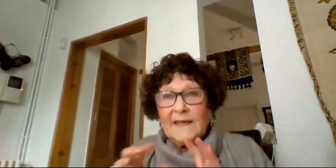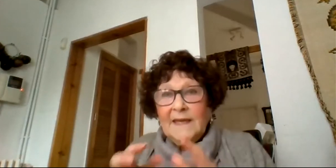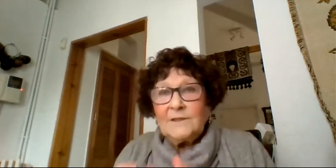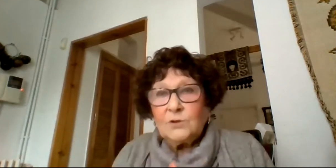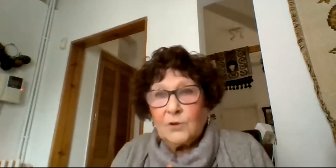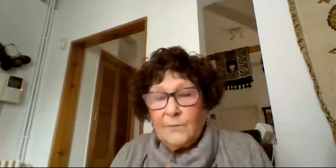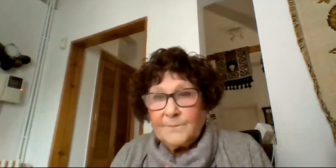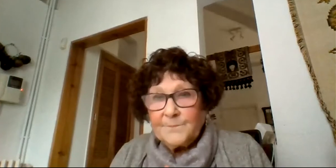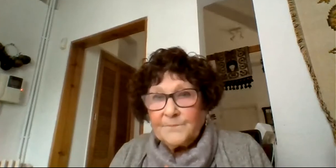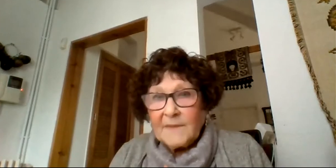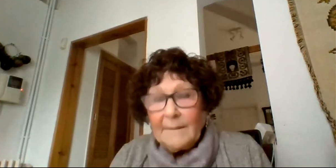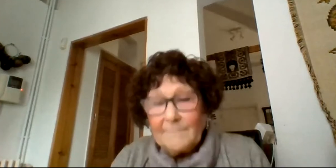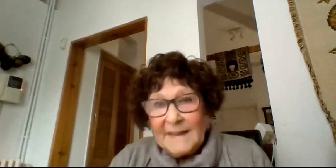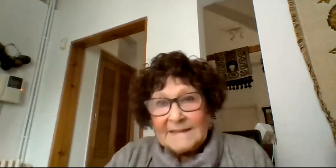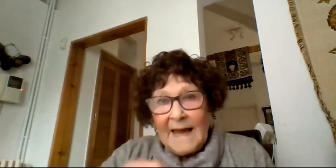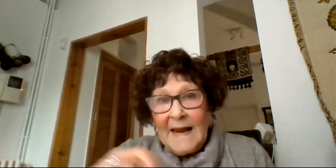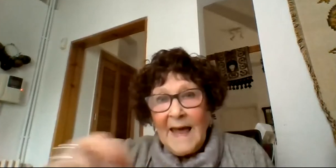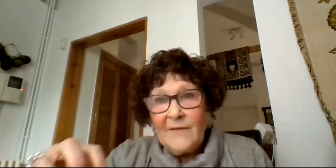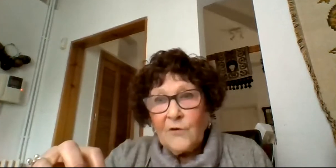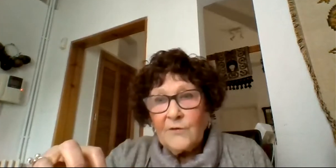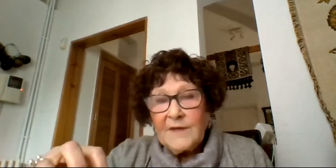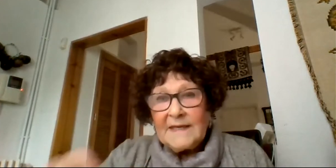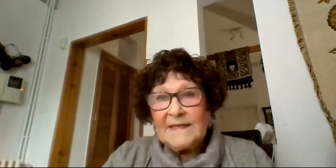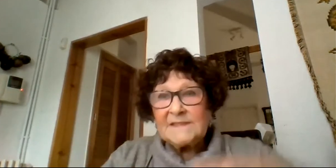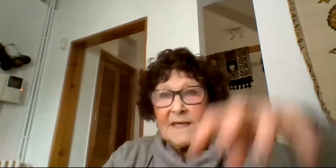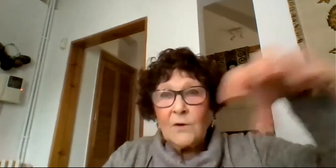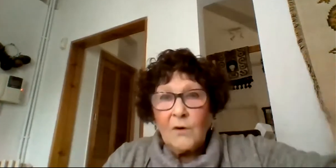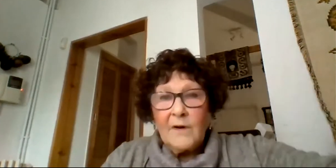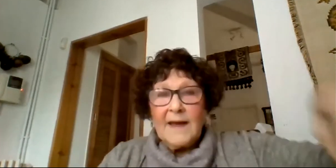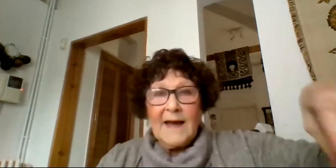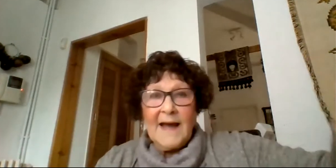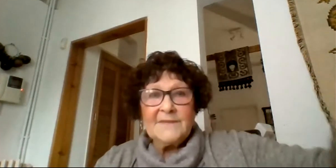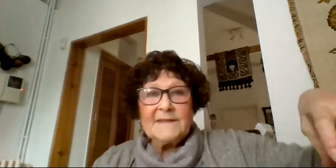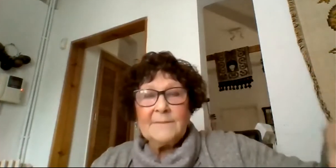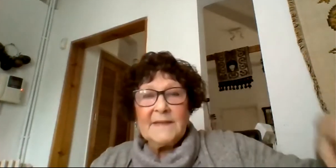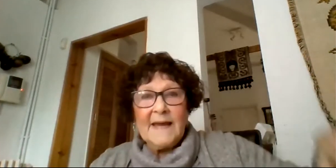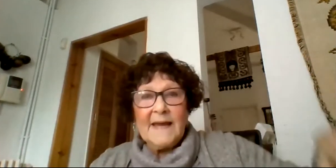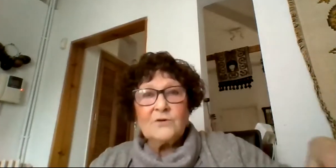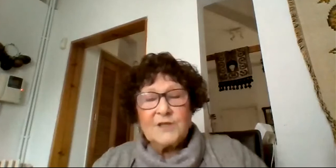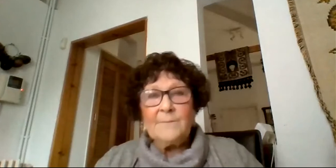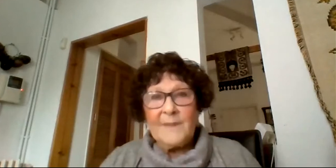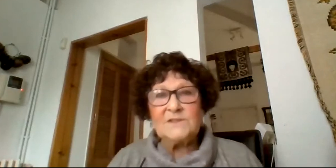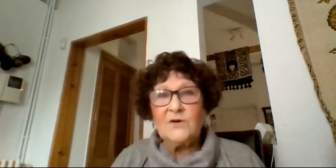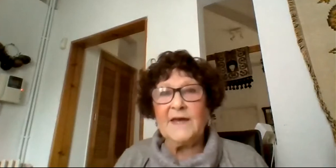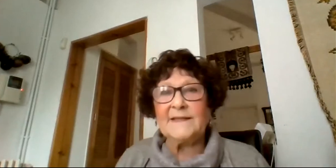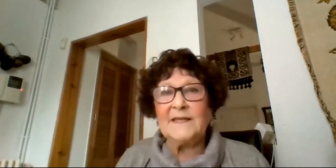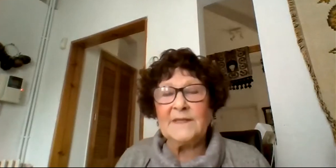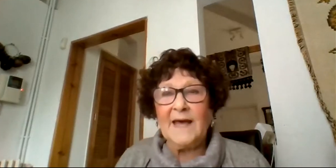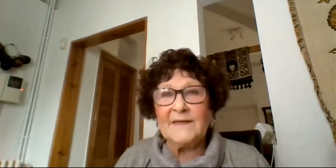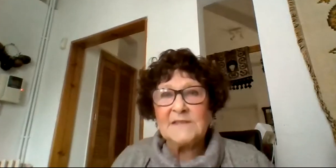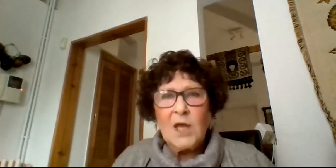desde que entro, me traslado y llego a determinados espacios